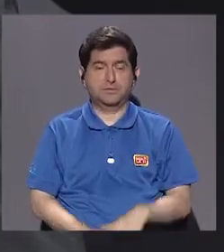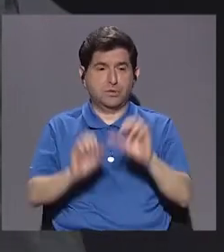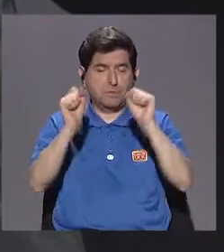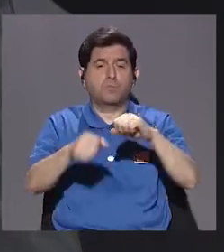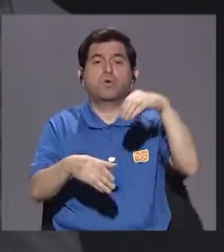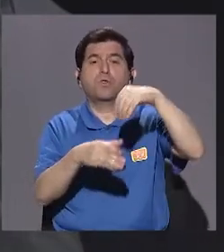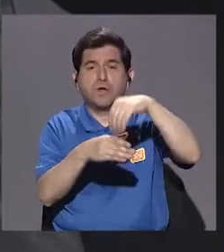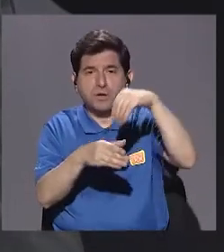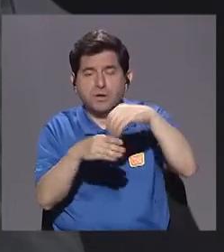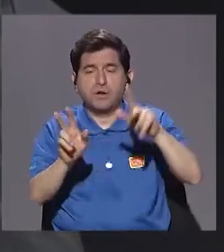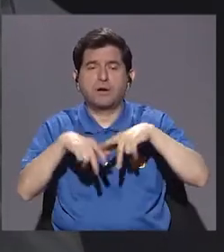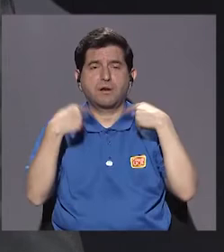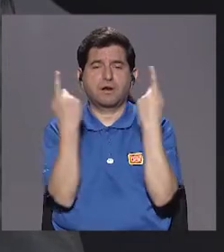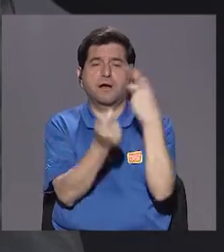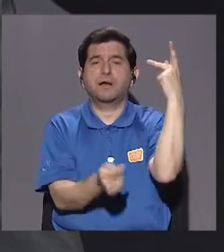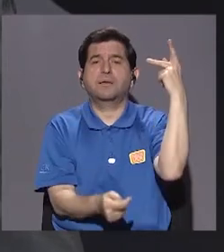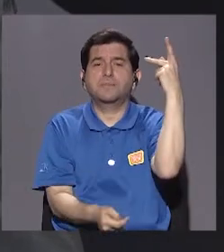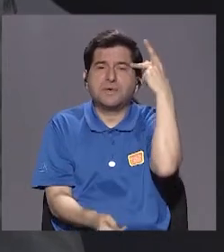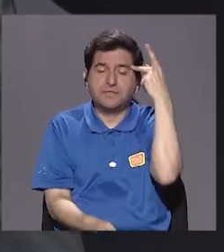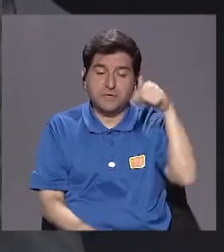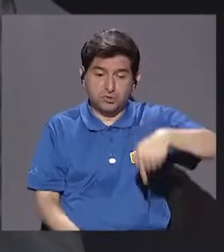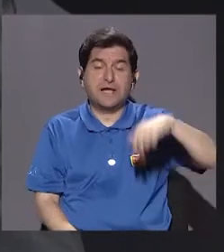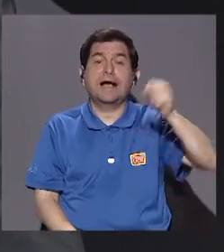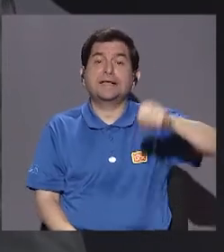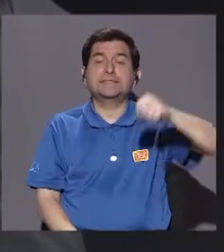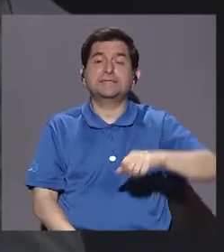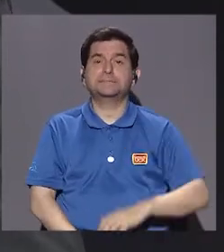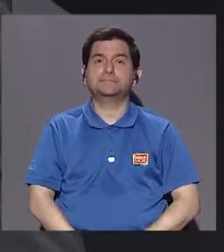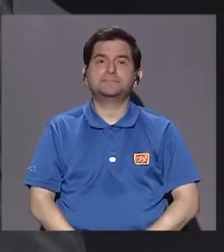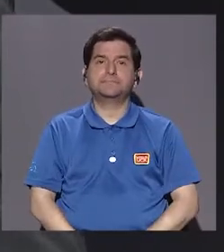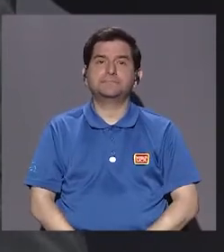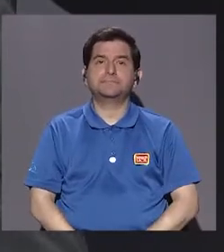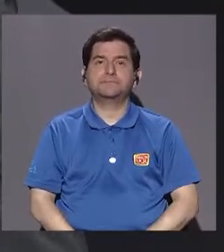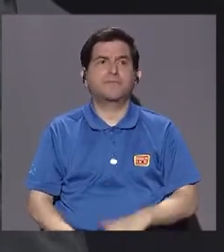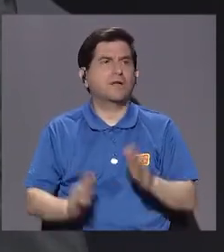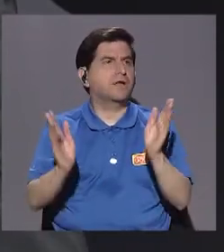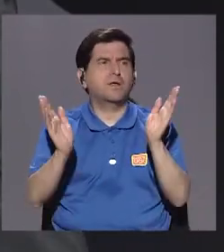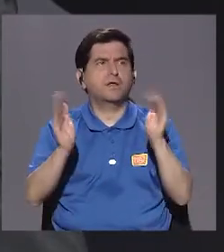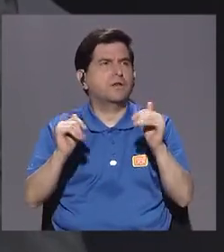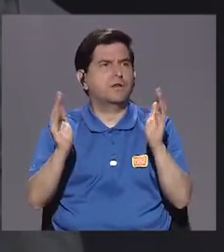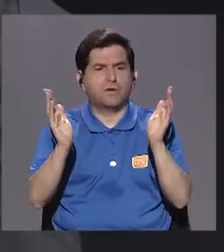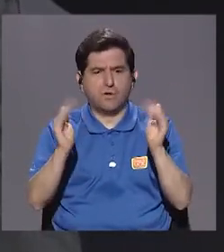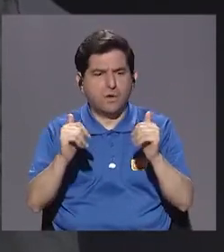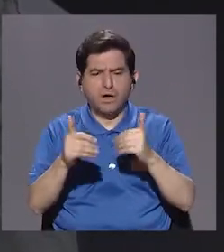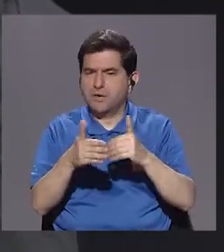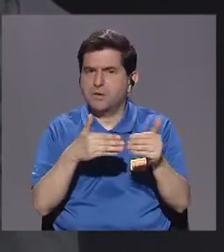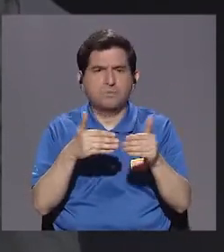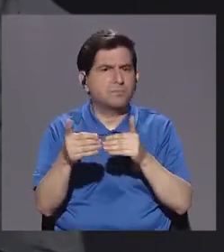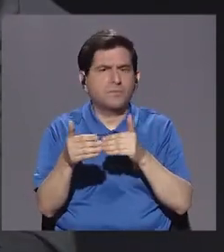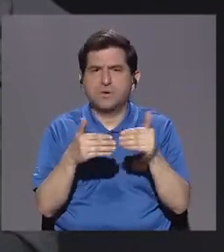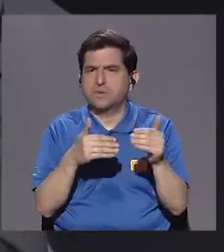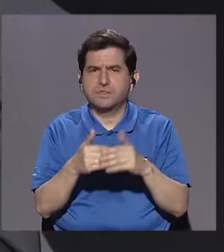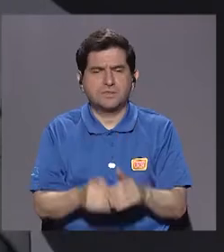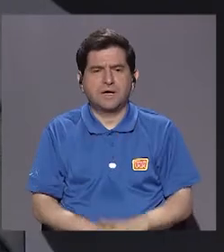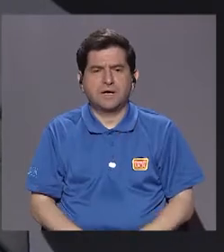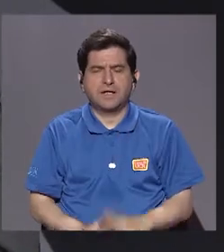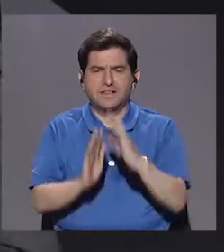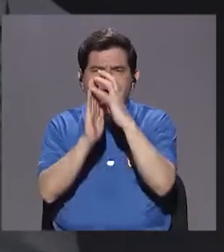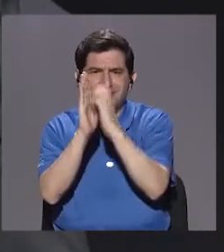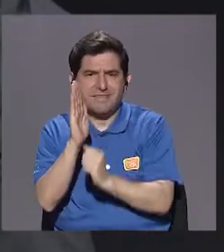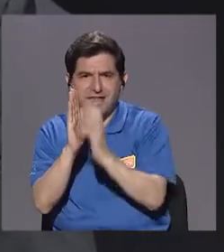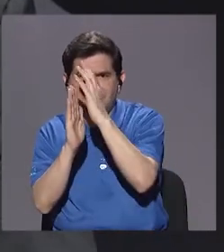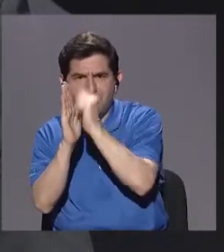aportar a los partidos políticos acá sí y no hay digámoslo así no importa no no se les deduce